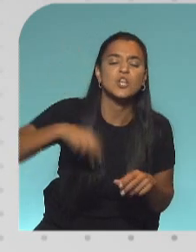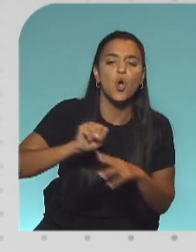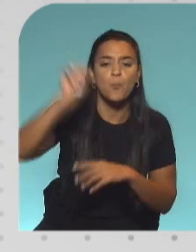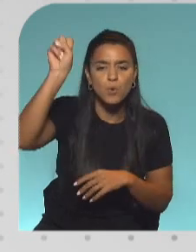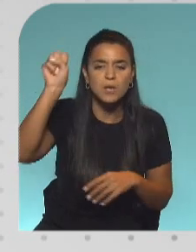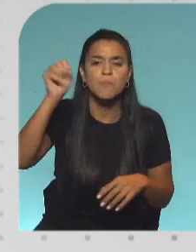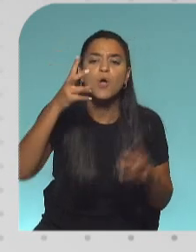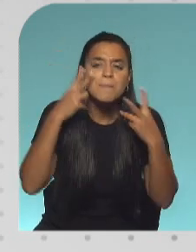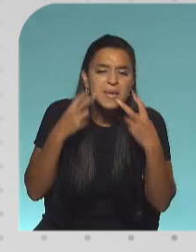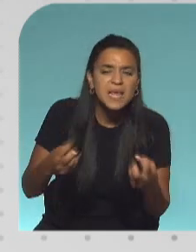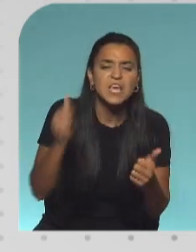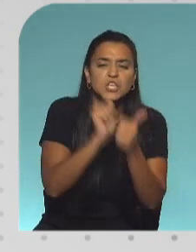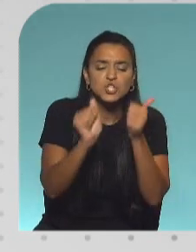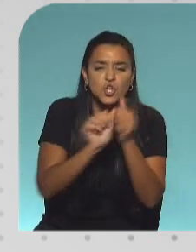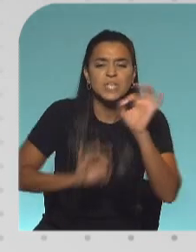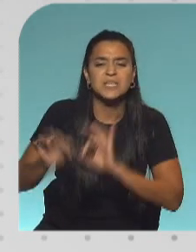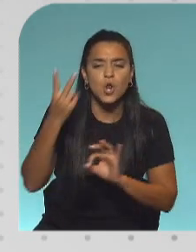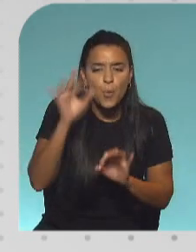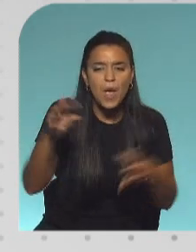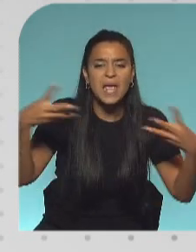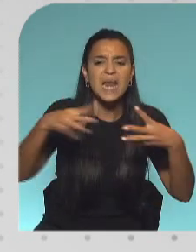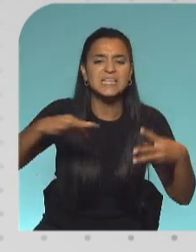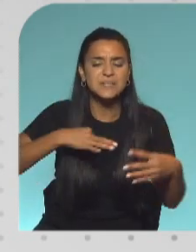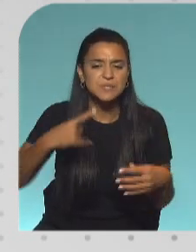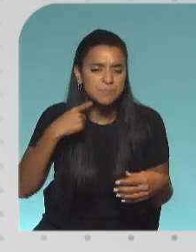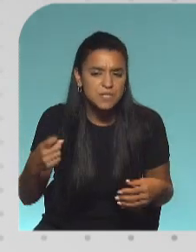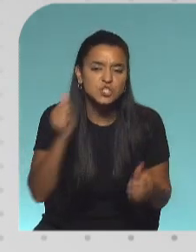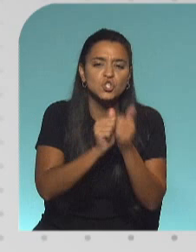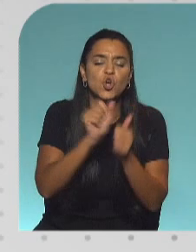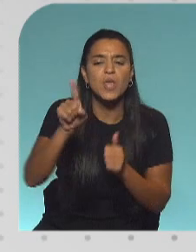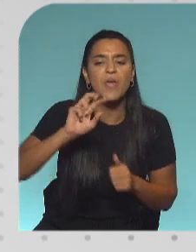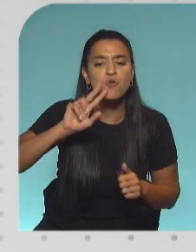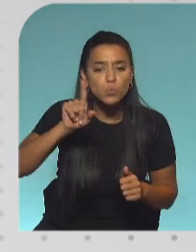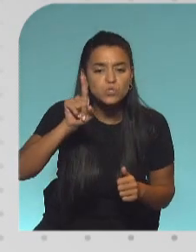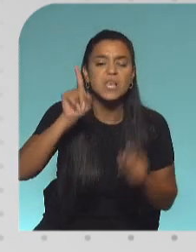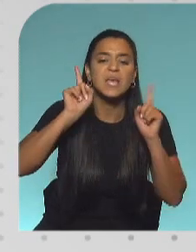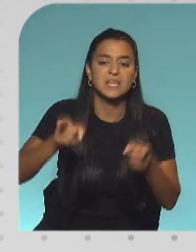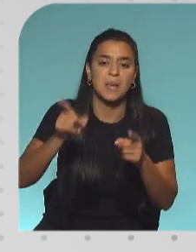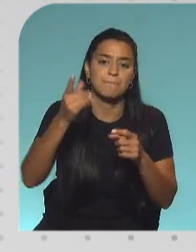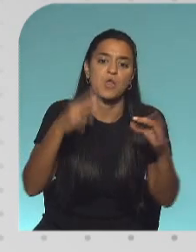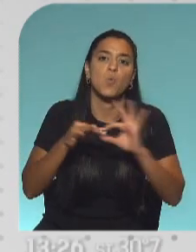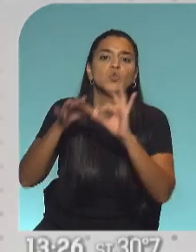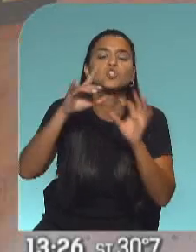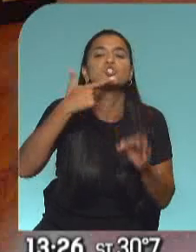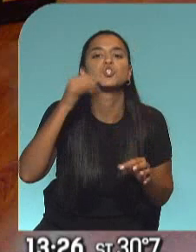de investigación: Historia del siglo XX, Guerra Civil Española, Historia de Rusia y de la Unión Soviética.